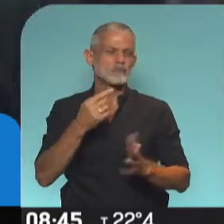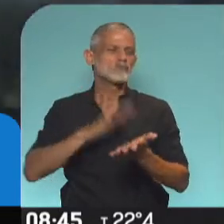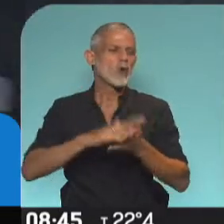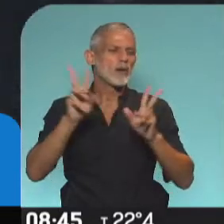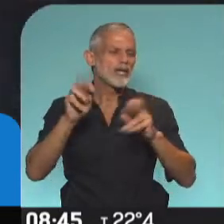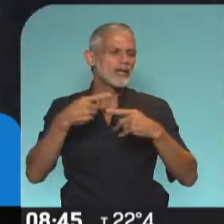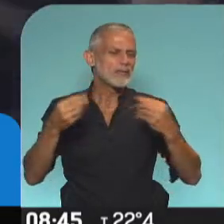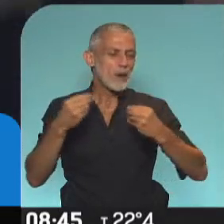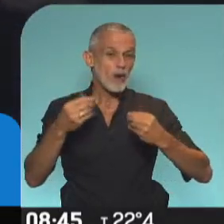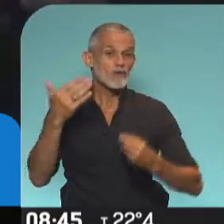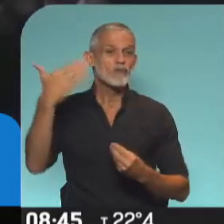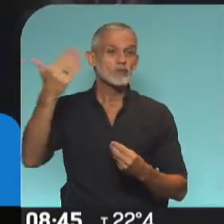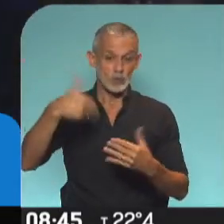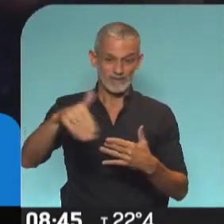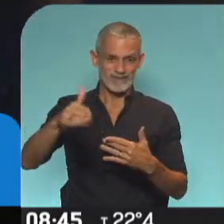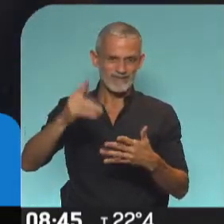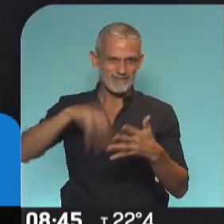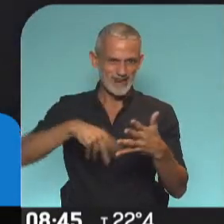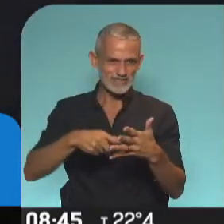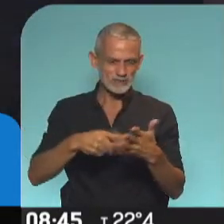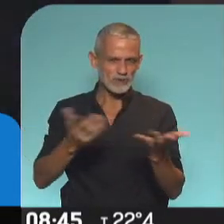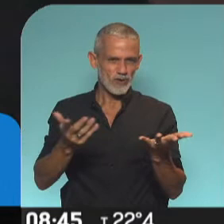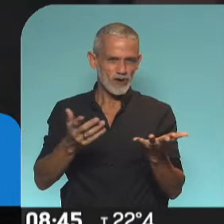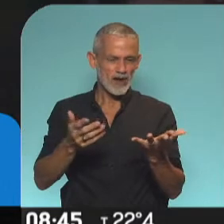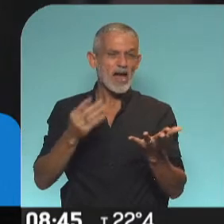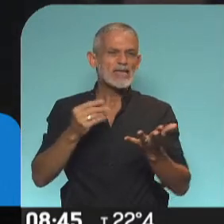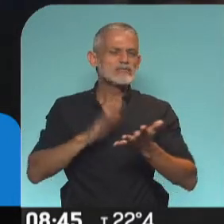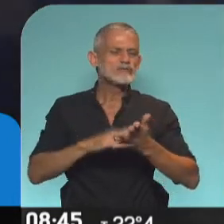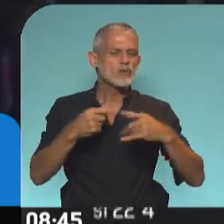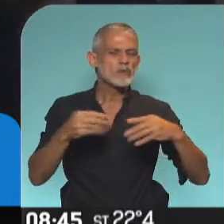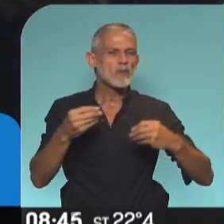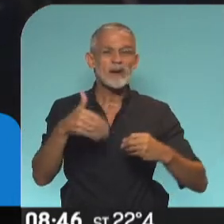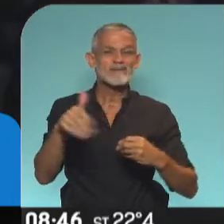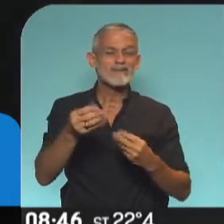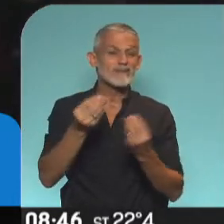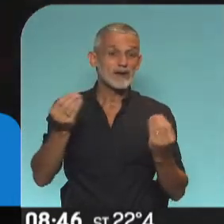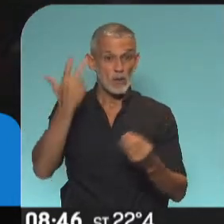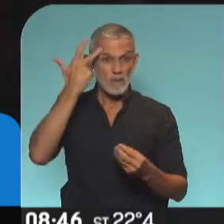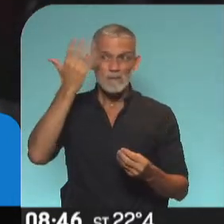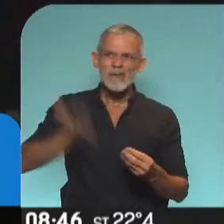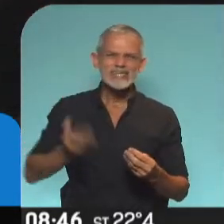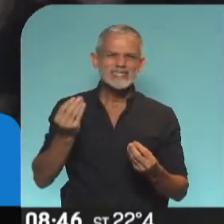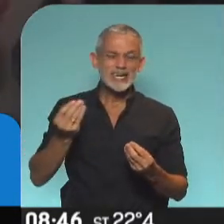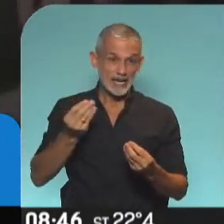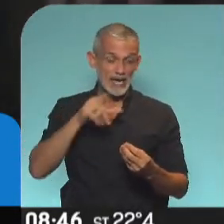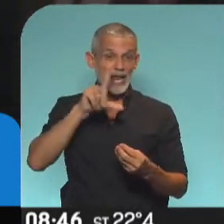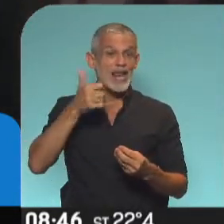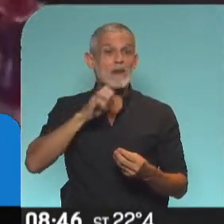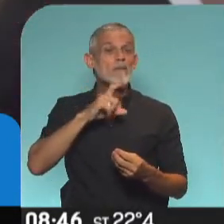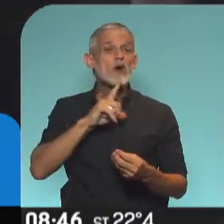sobre el futuro inmediato y obviamente sobre qué va a pasar con Messi. Y Joan